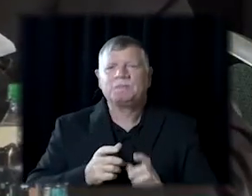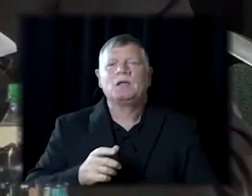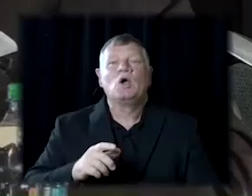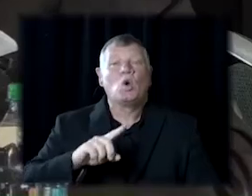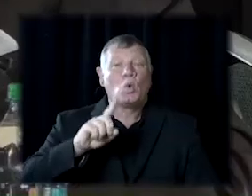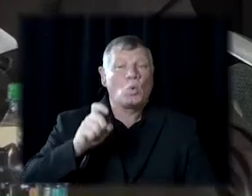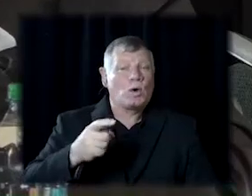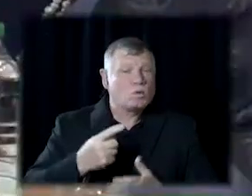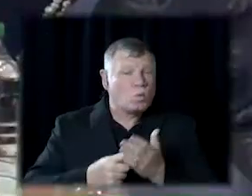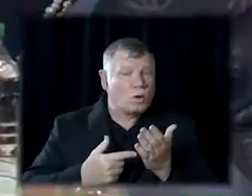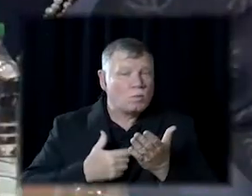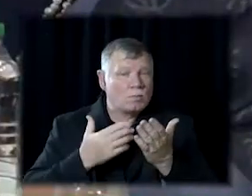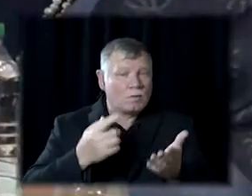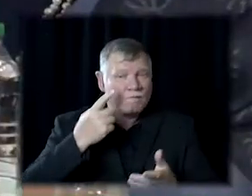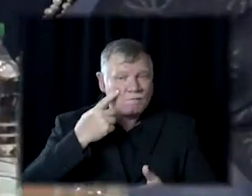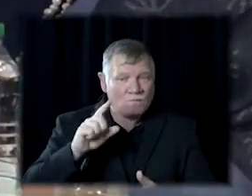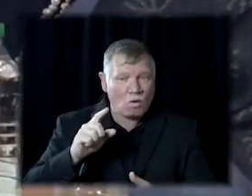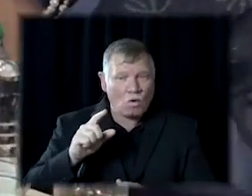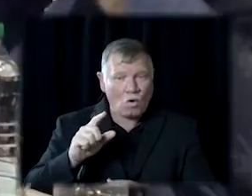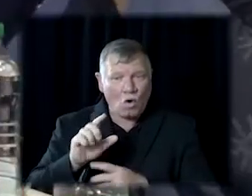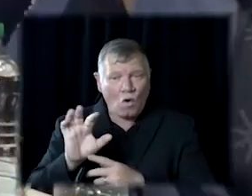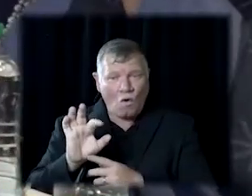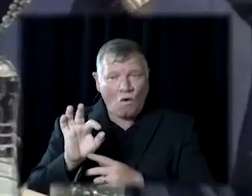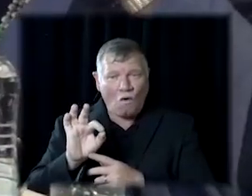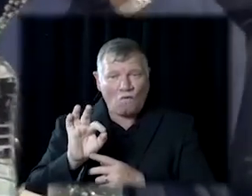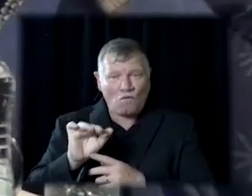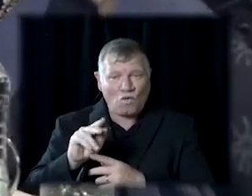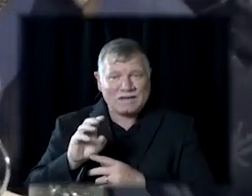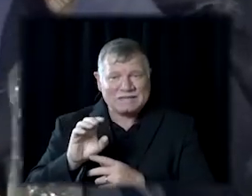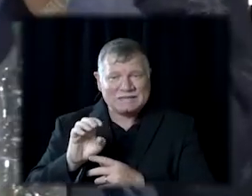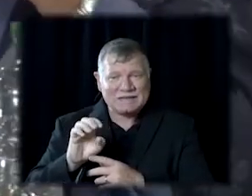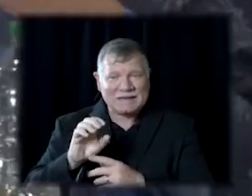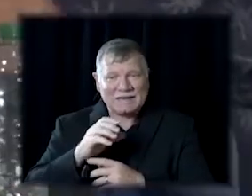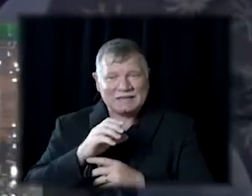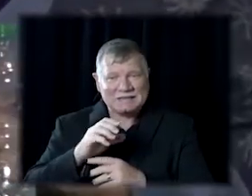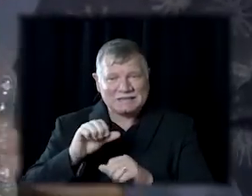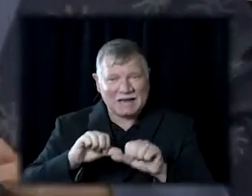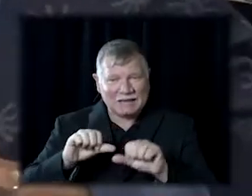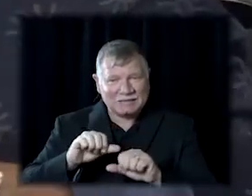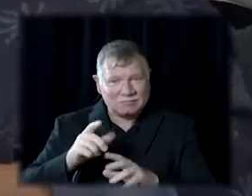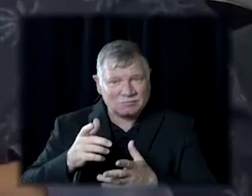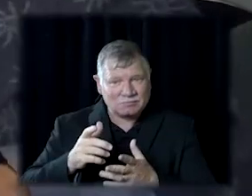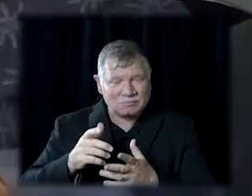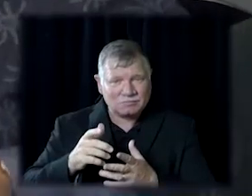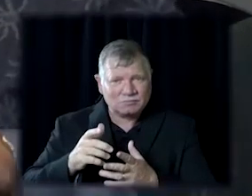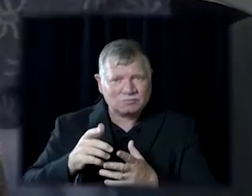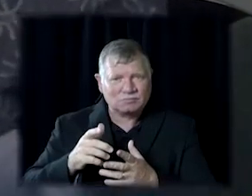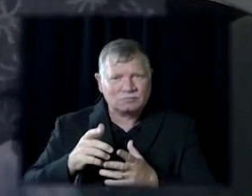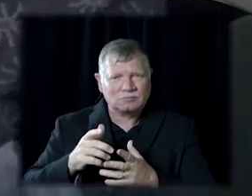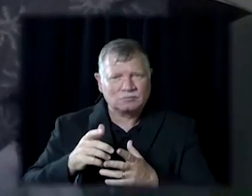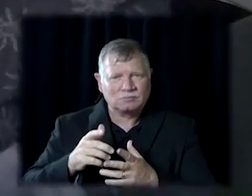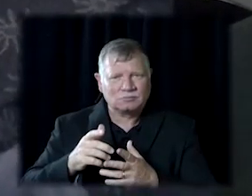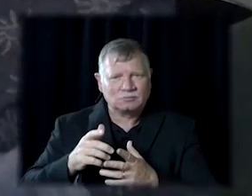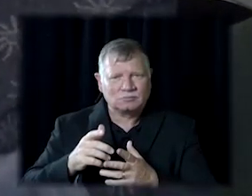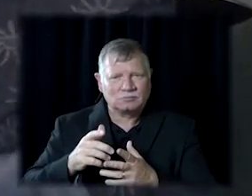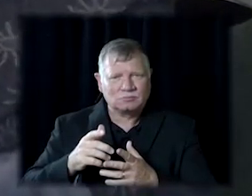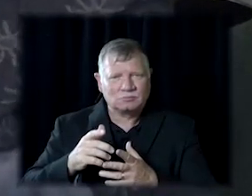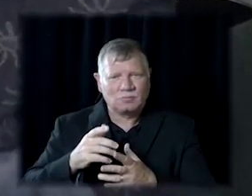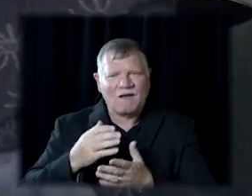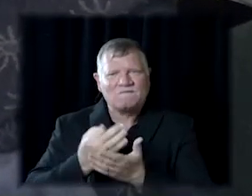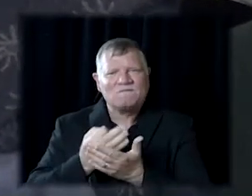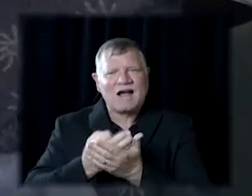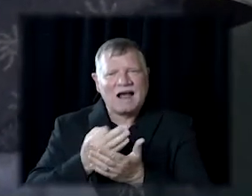The question is, what are we providing for forensic science? What resources, additional resources are being provided? Additional resources are